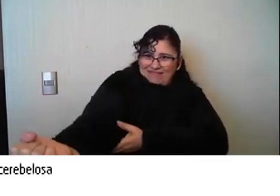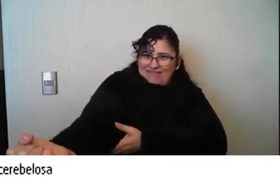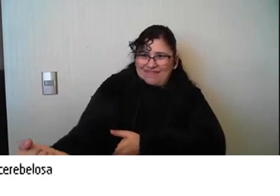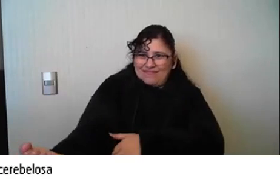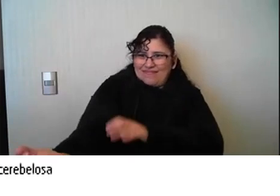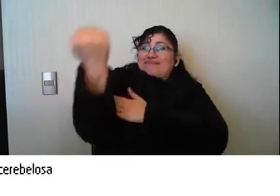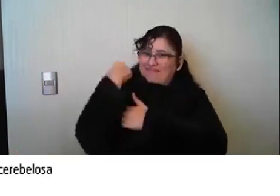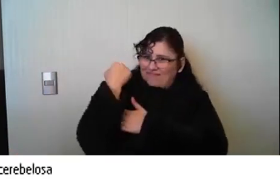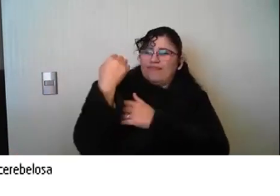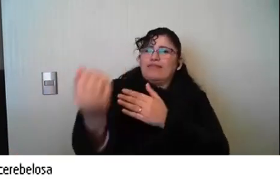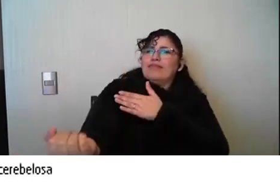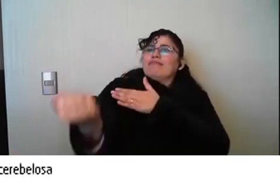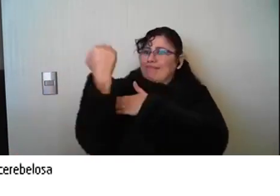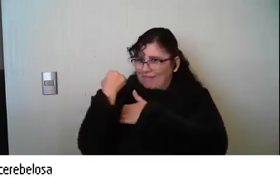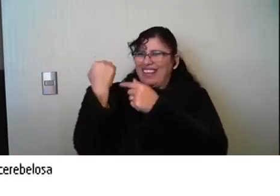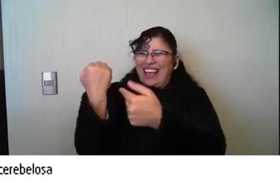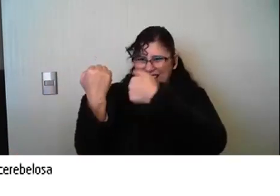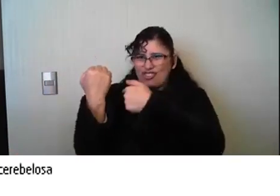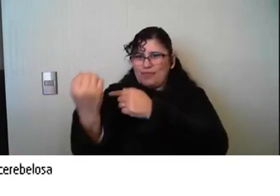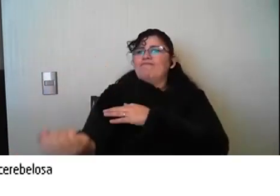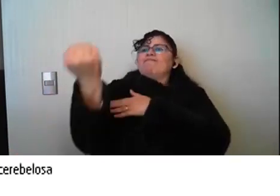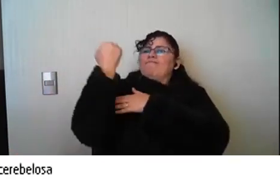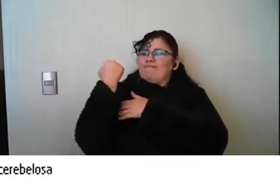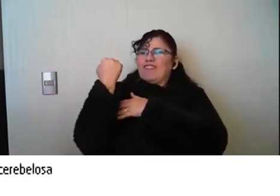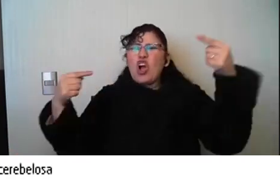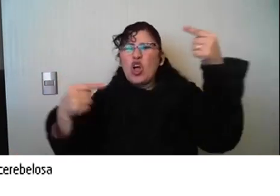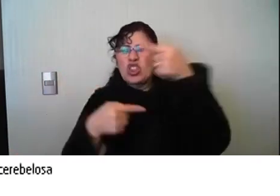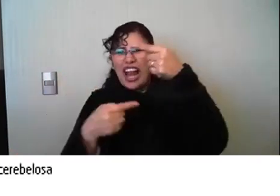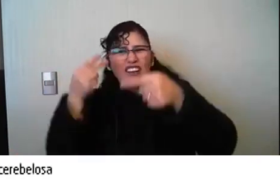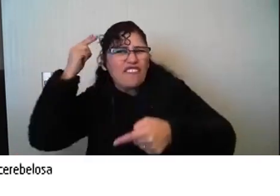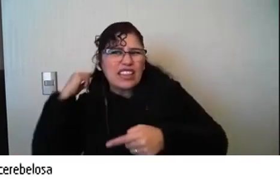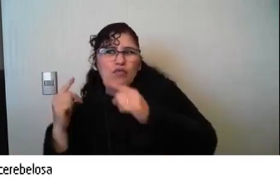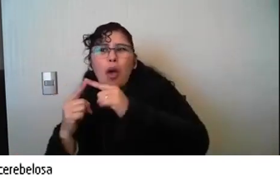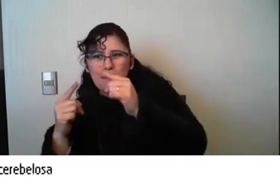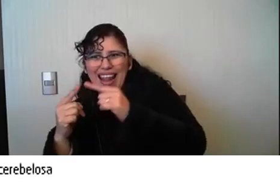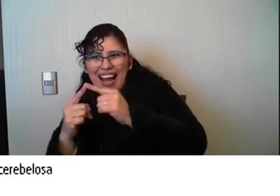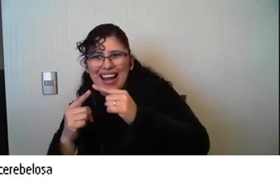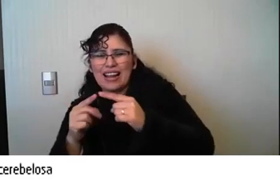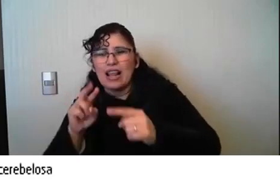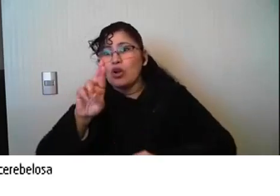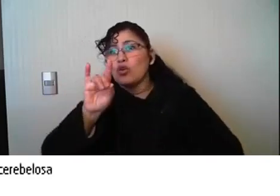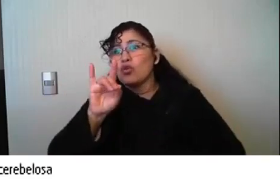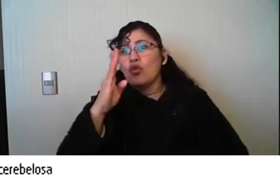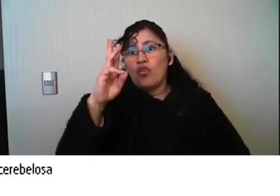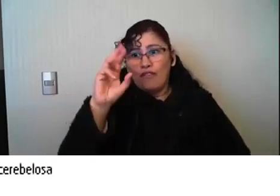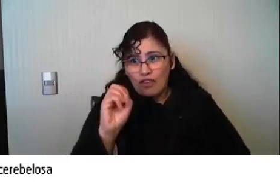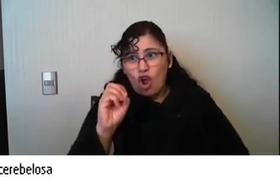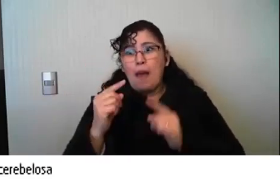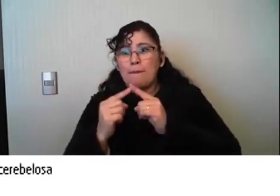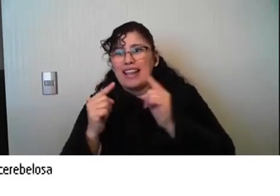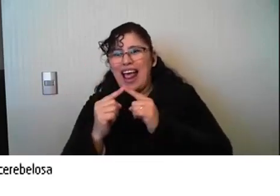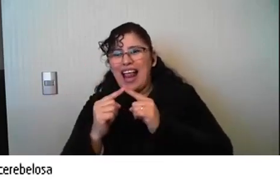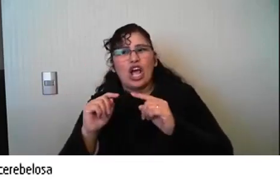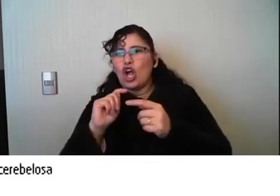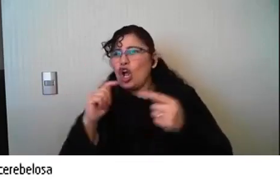los músculos extensores. Lo contrario a lo que es el sistema vestíbulo-espinal. Tiene función